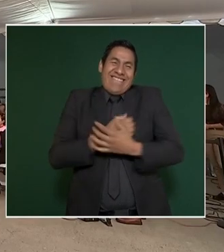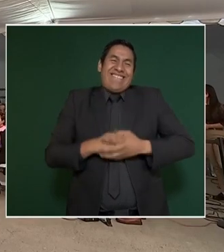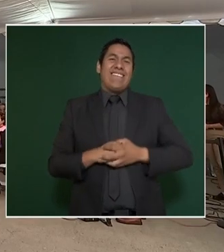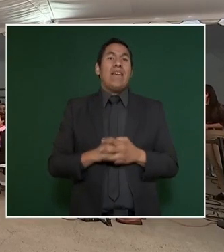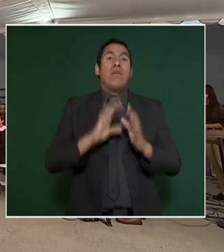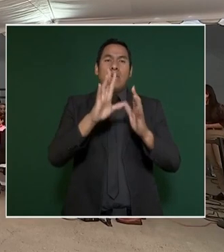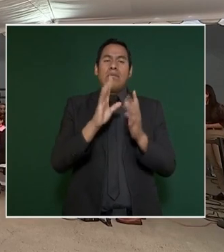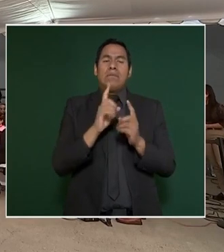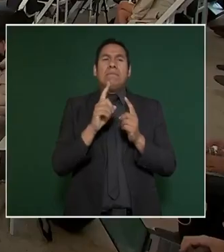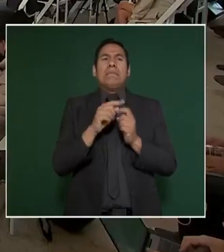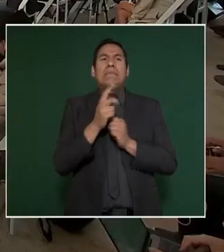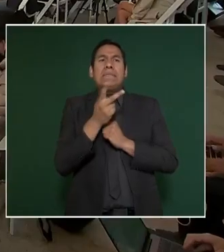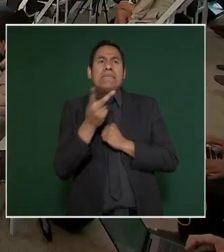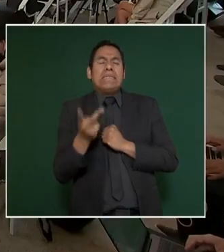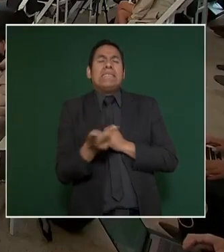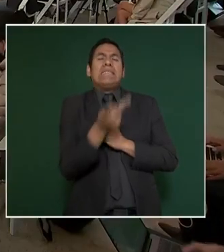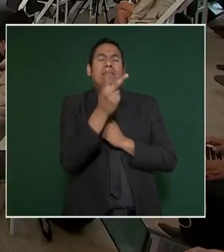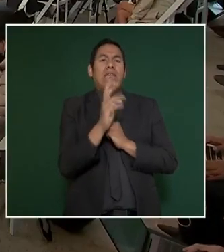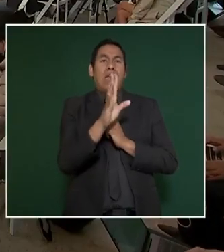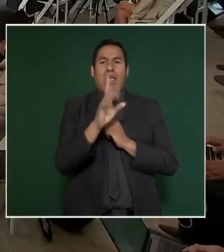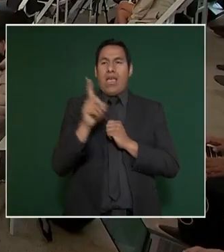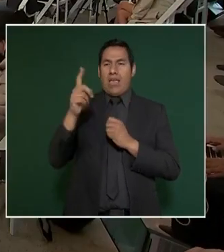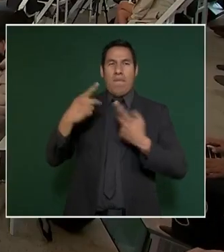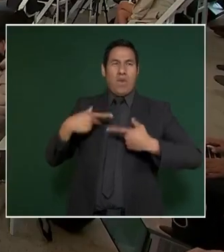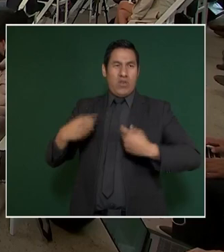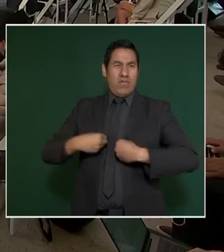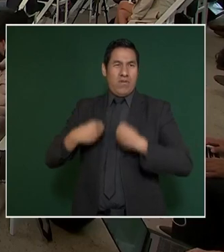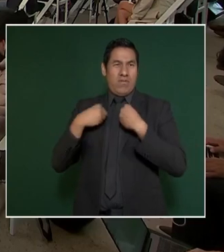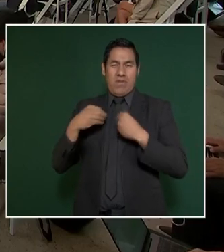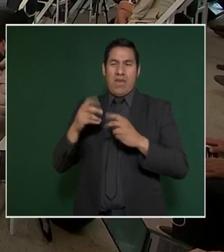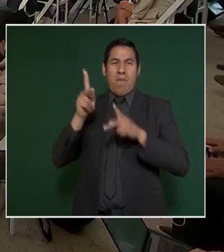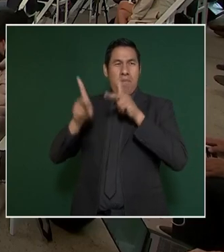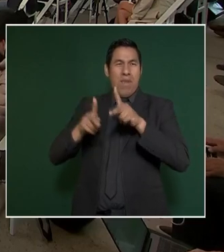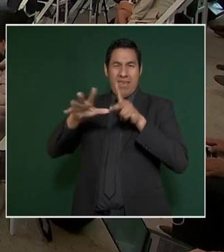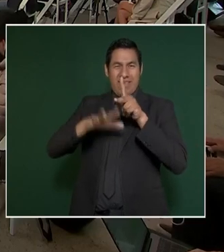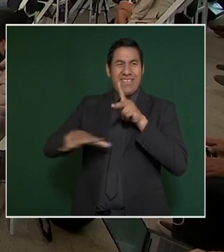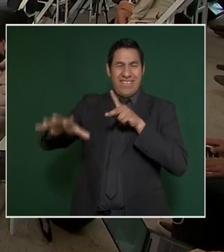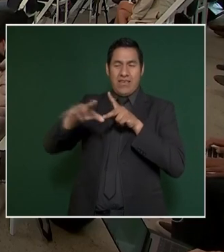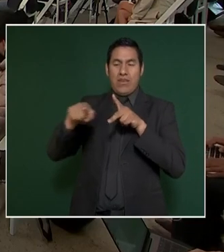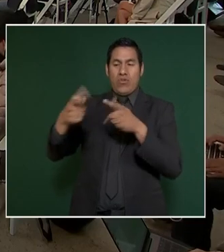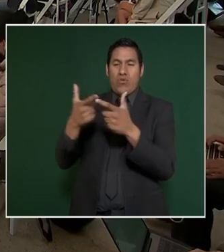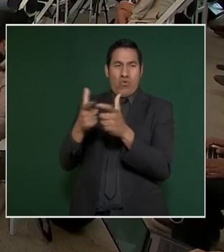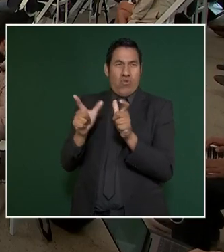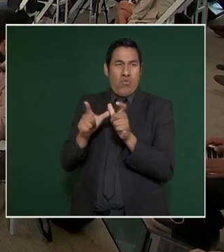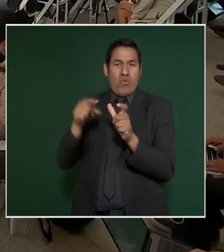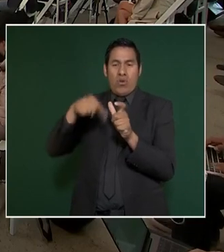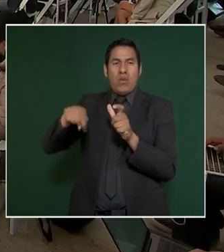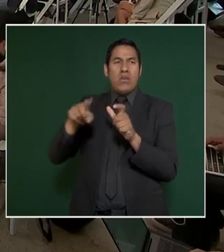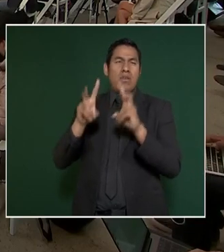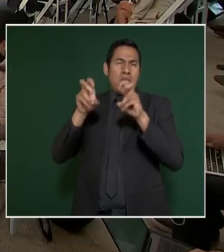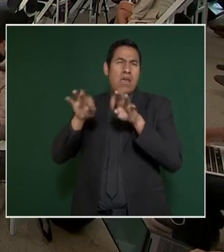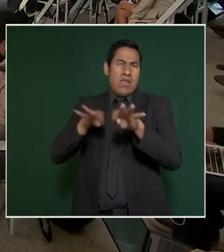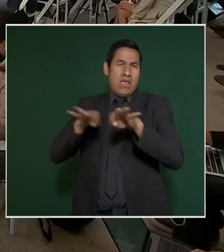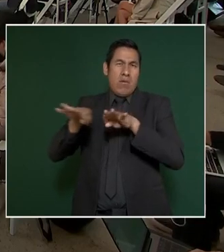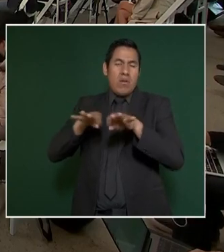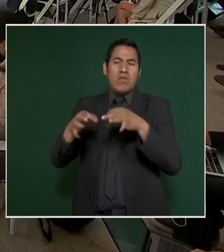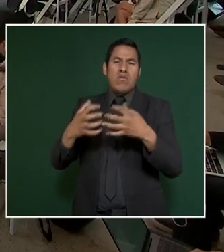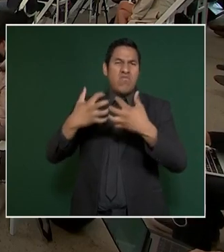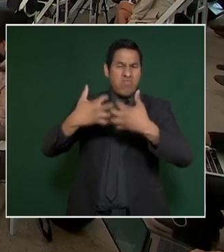pidieron ciudadanos de playas de Rosarito que le hiciera llegar es una agrupación de trabajadores de